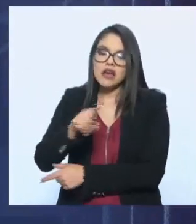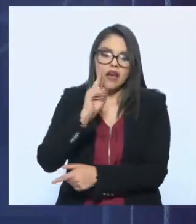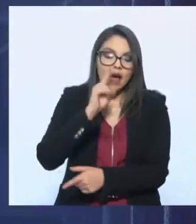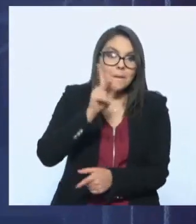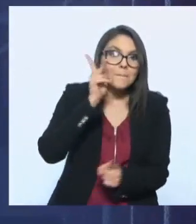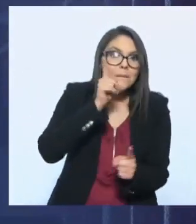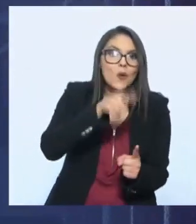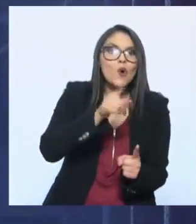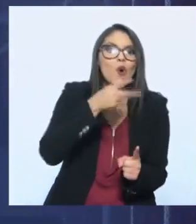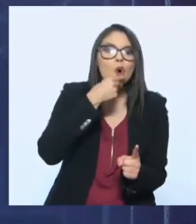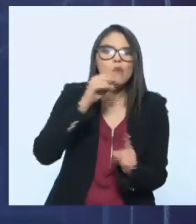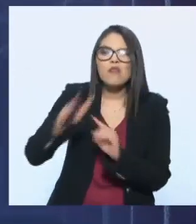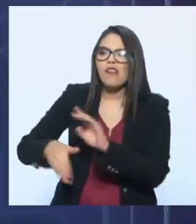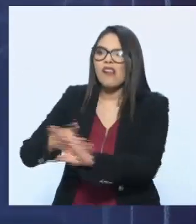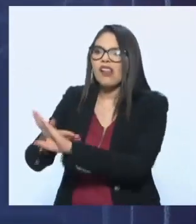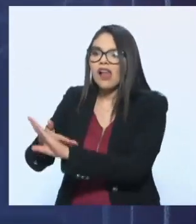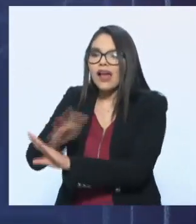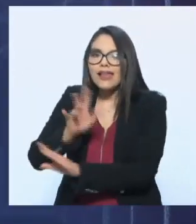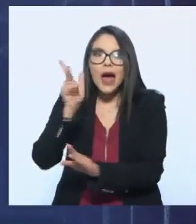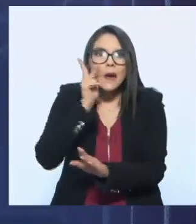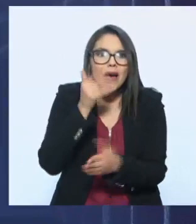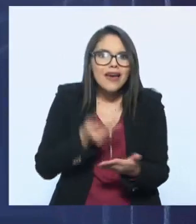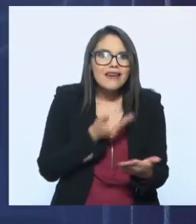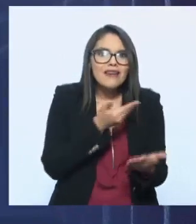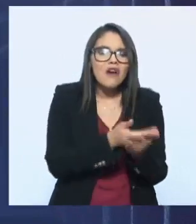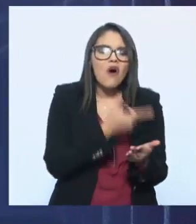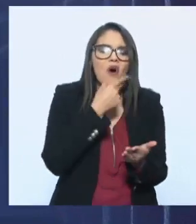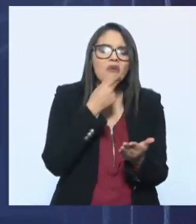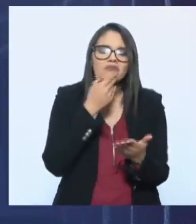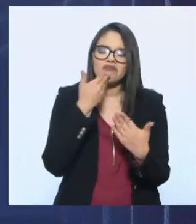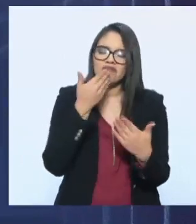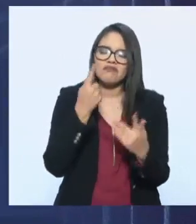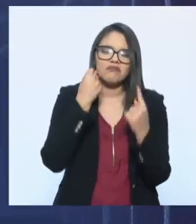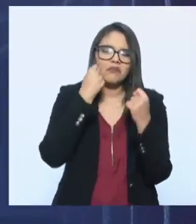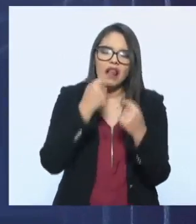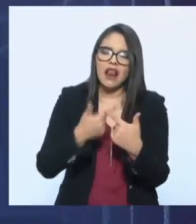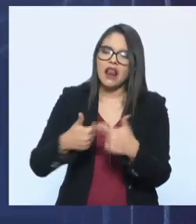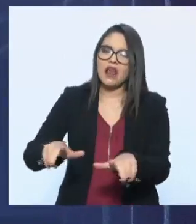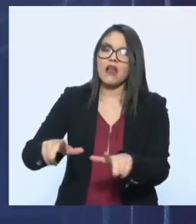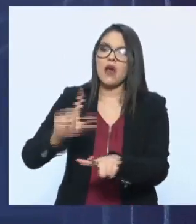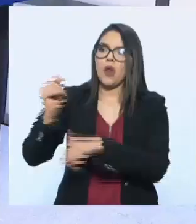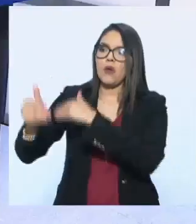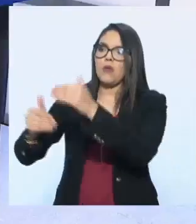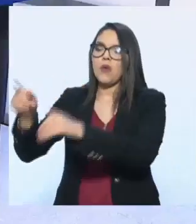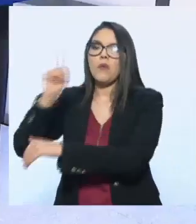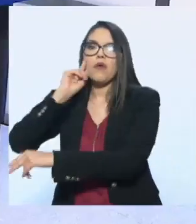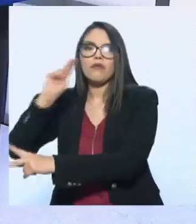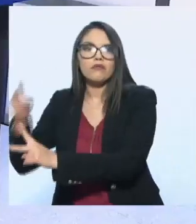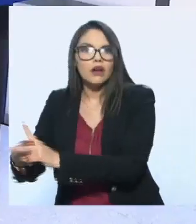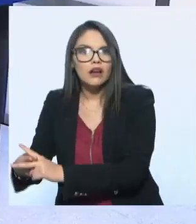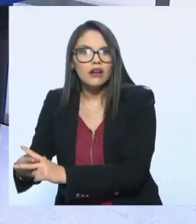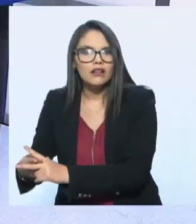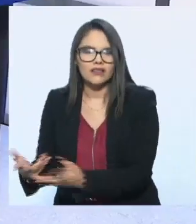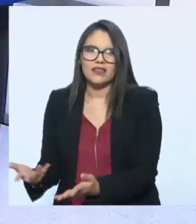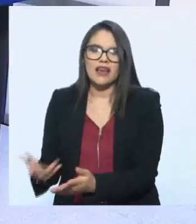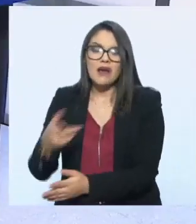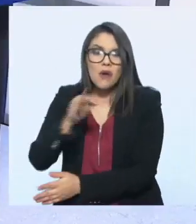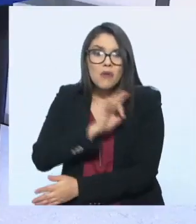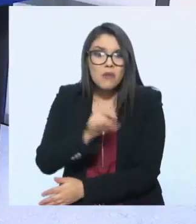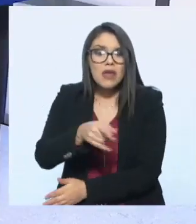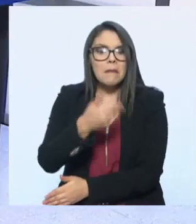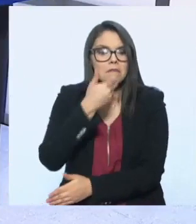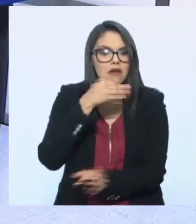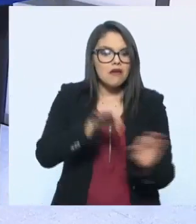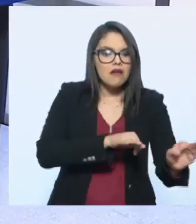actuó en contra de ella, lo deja libre y ella fue asesinada. ¿Se pudo haber evitado esa tragedia? Se pudieron haber evitado